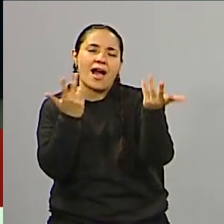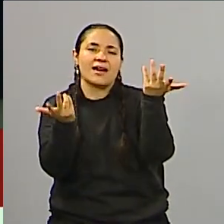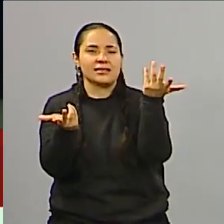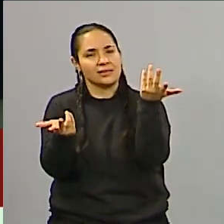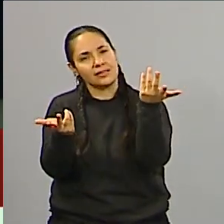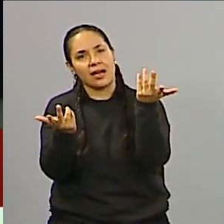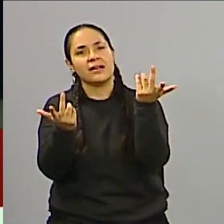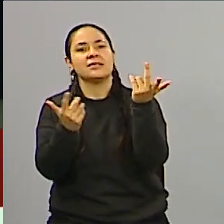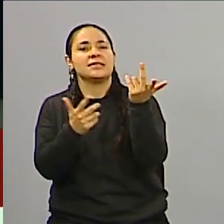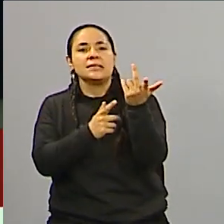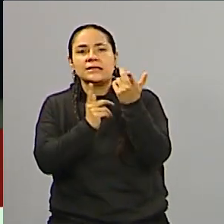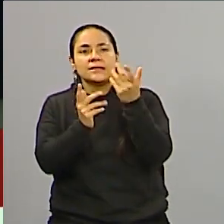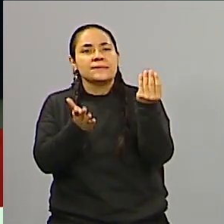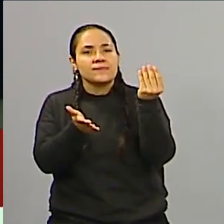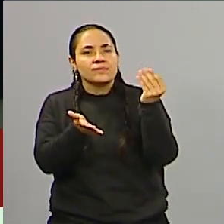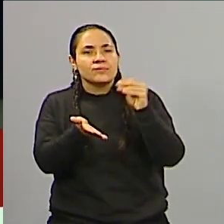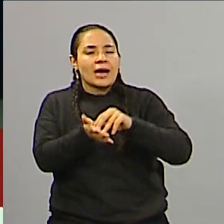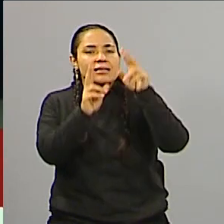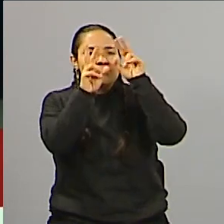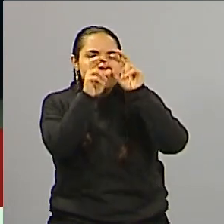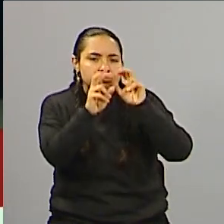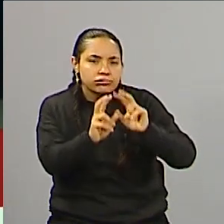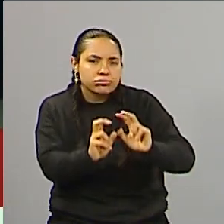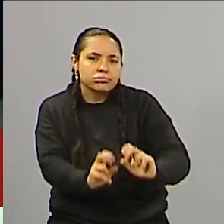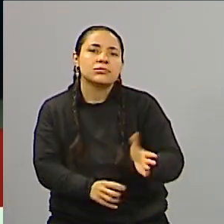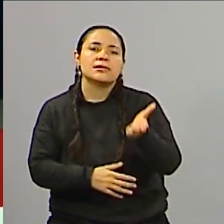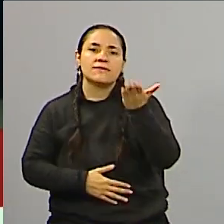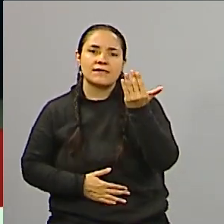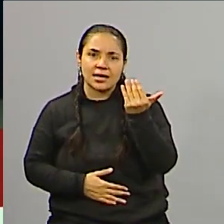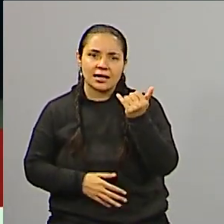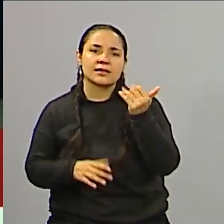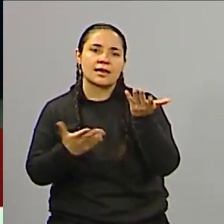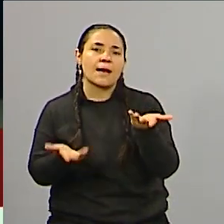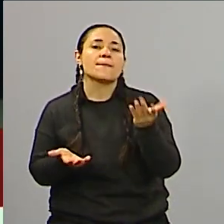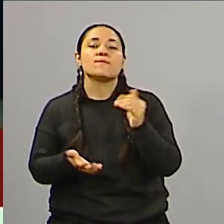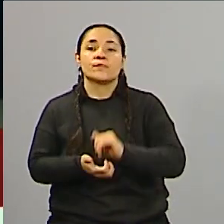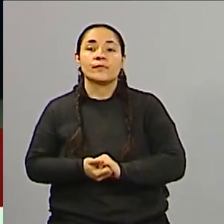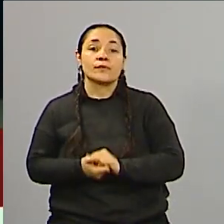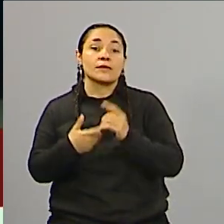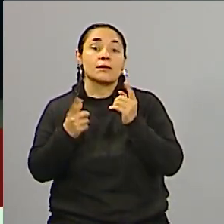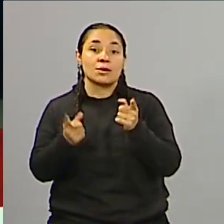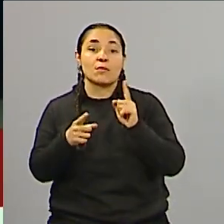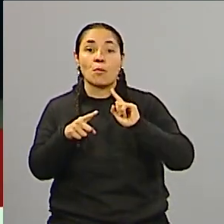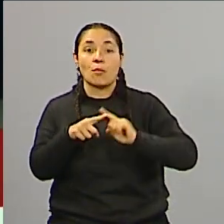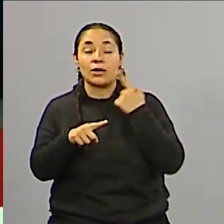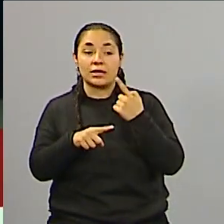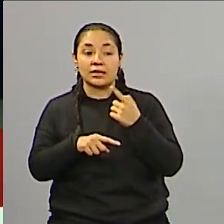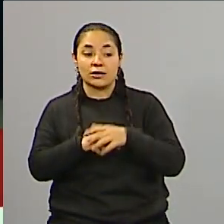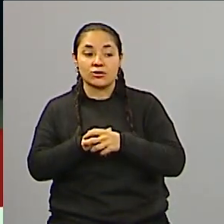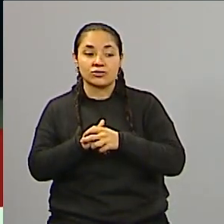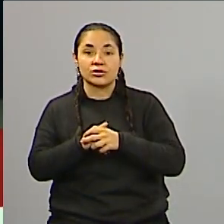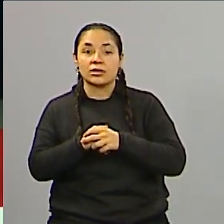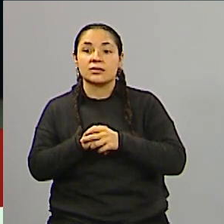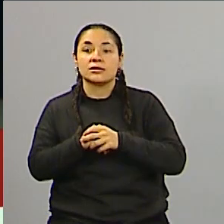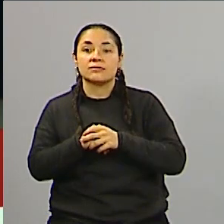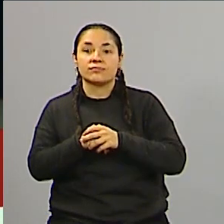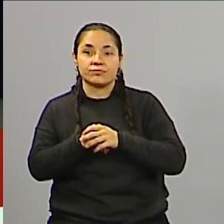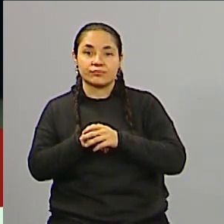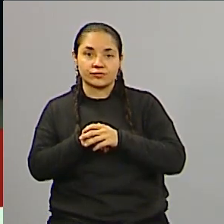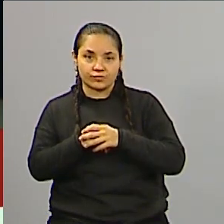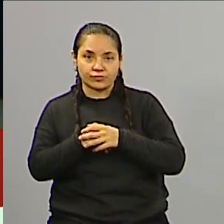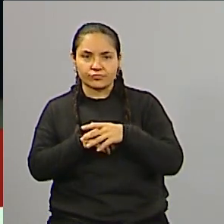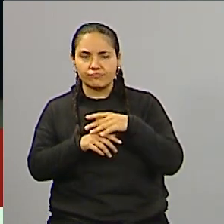común, falta de inversiones o inversiones mal hechas, sobre todo esa falta de pericia en algunos asuntos que por